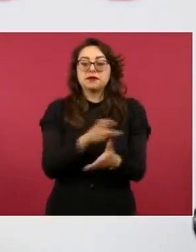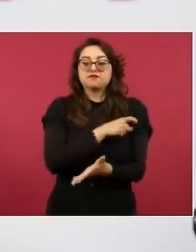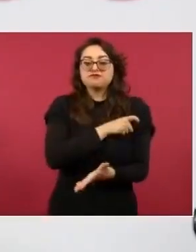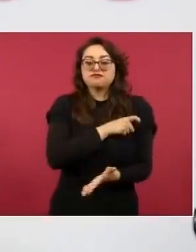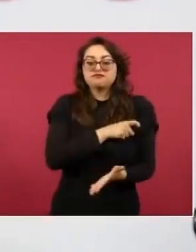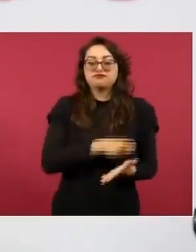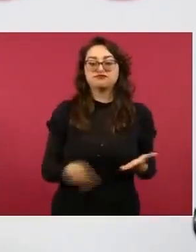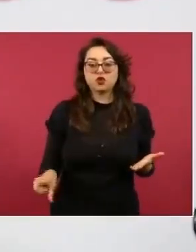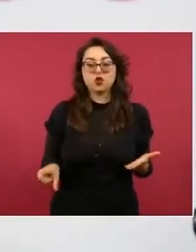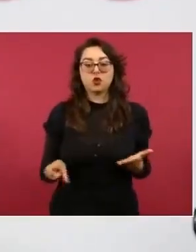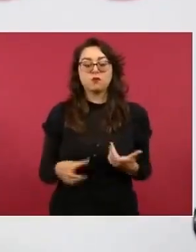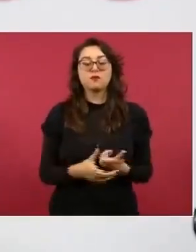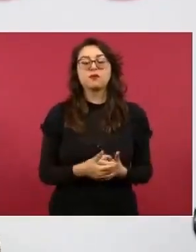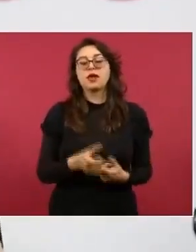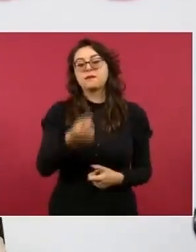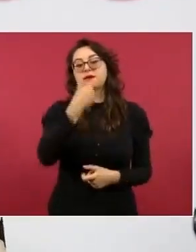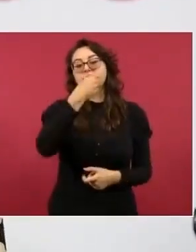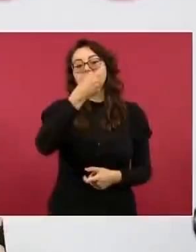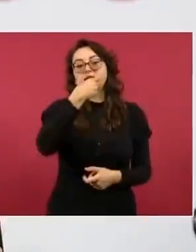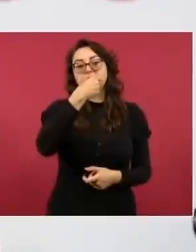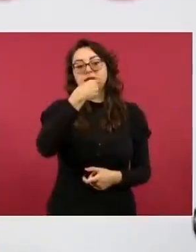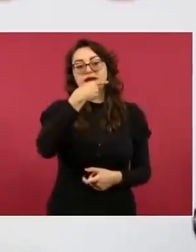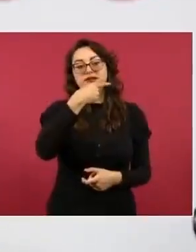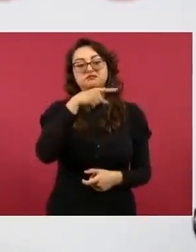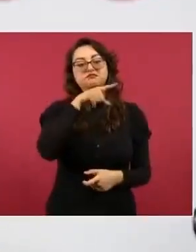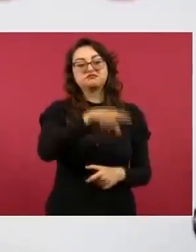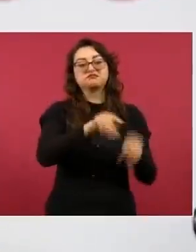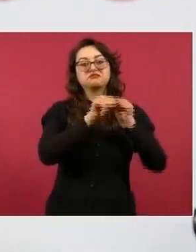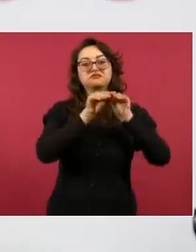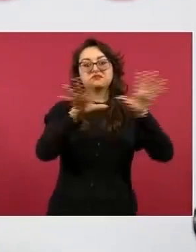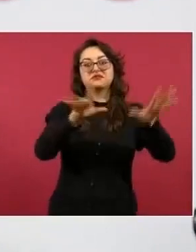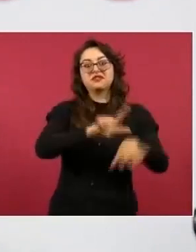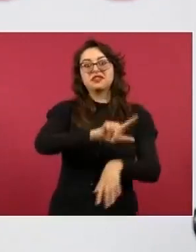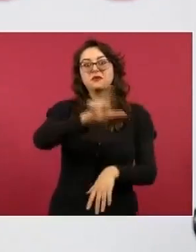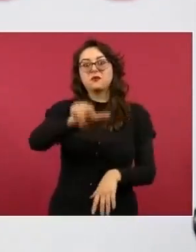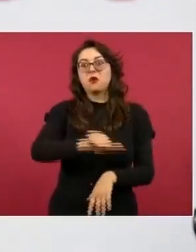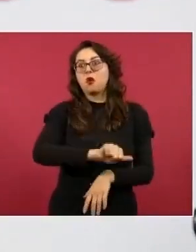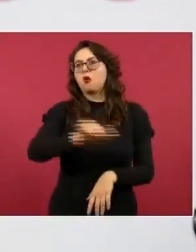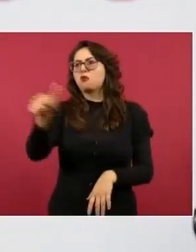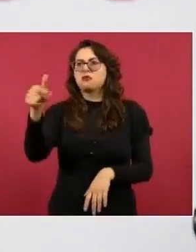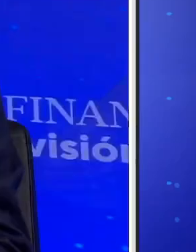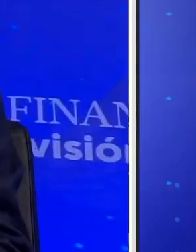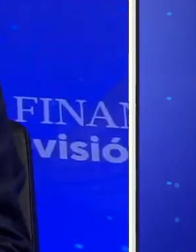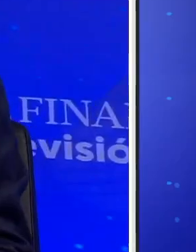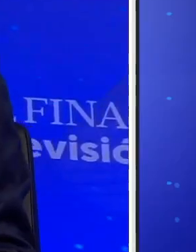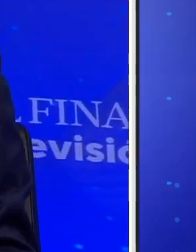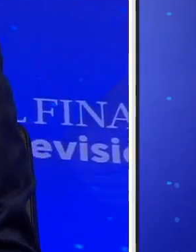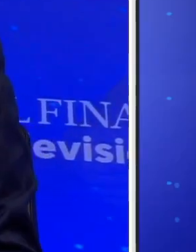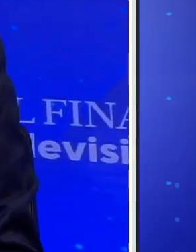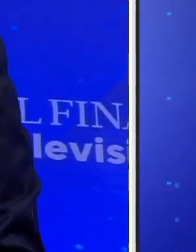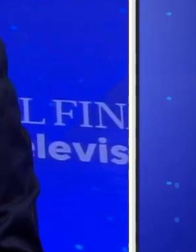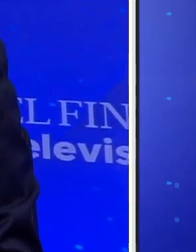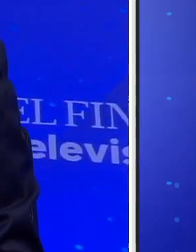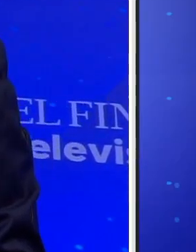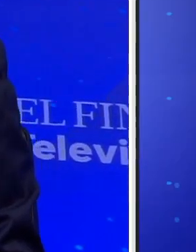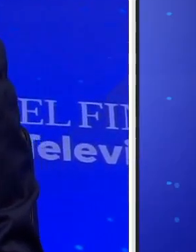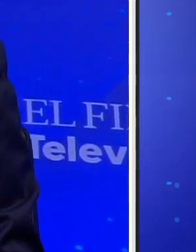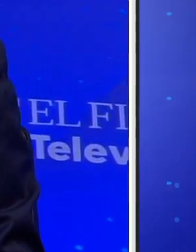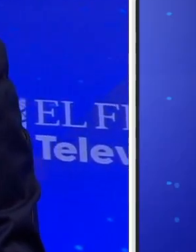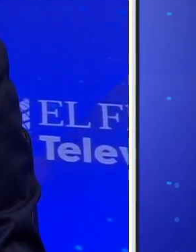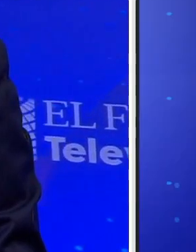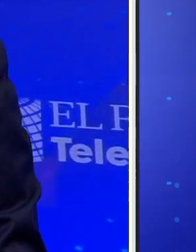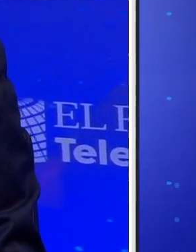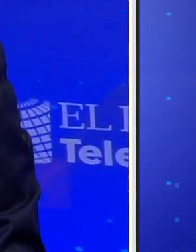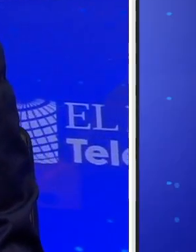de esa realidad que se está señalando y se está criticando. Claro, porque ahí es donde está un papel central. Dice la